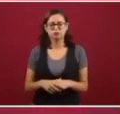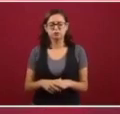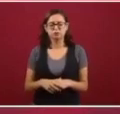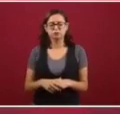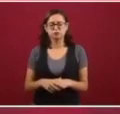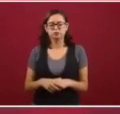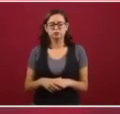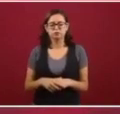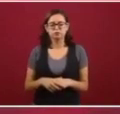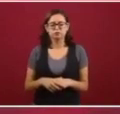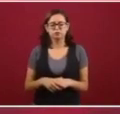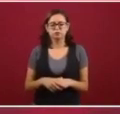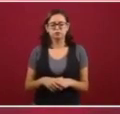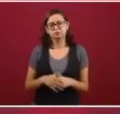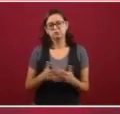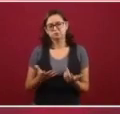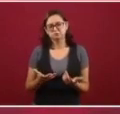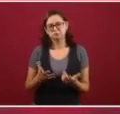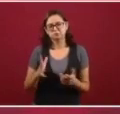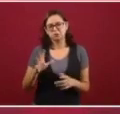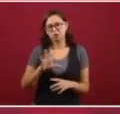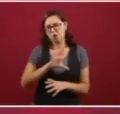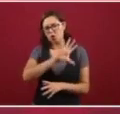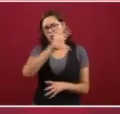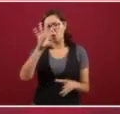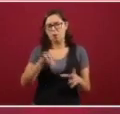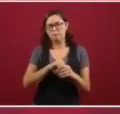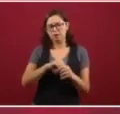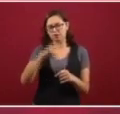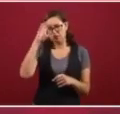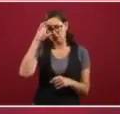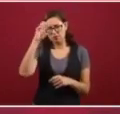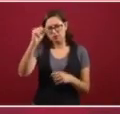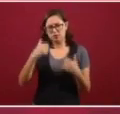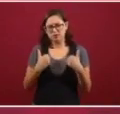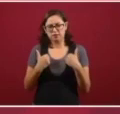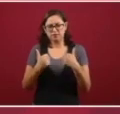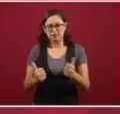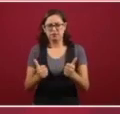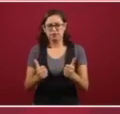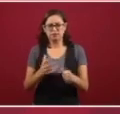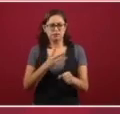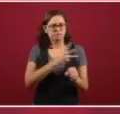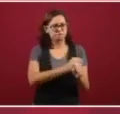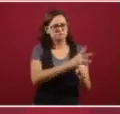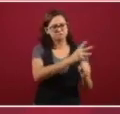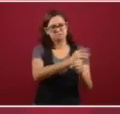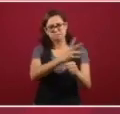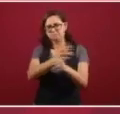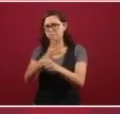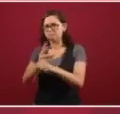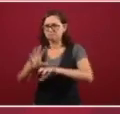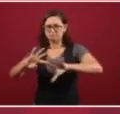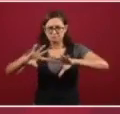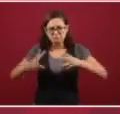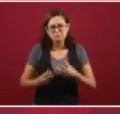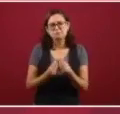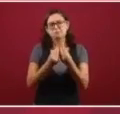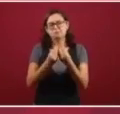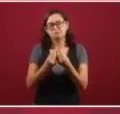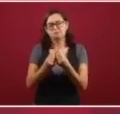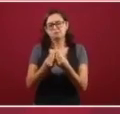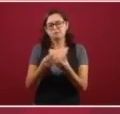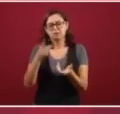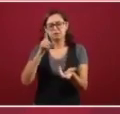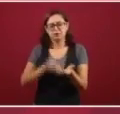pueda tener la idea en conjunto del programa de mantenimiento en